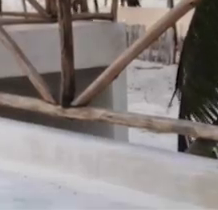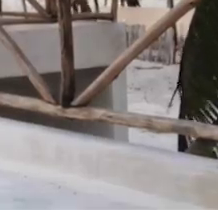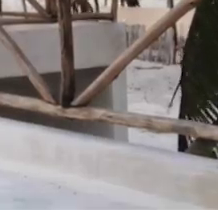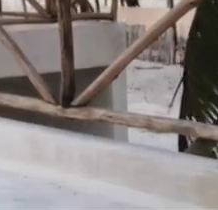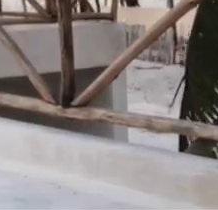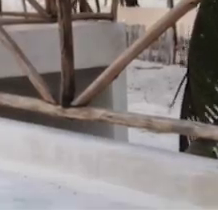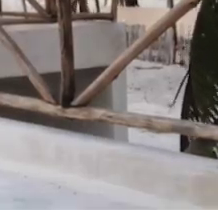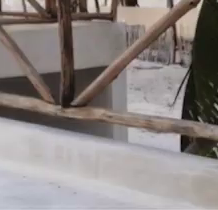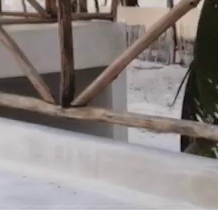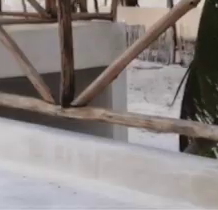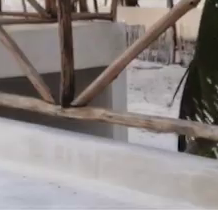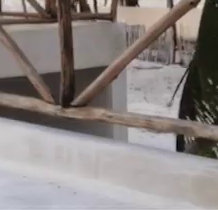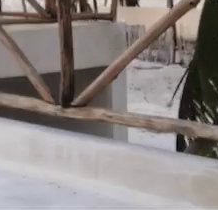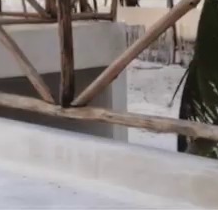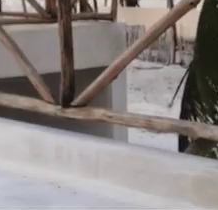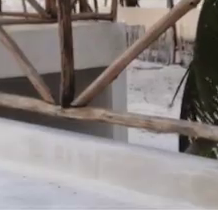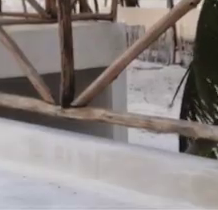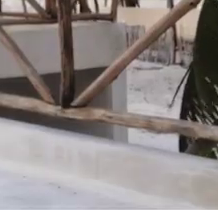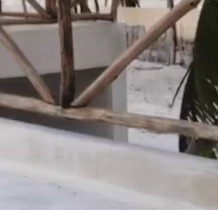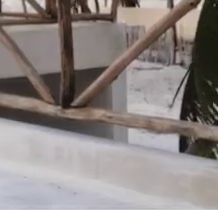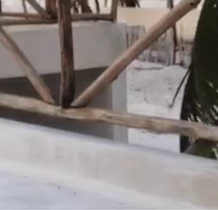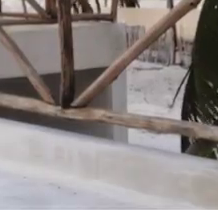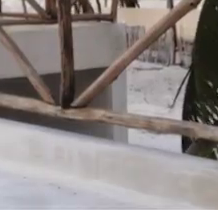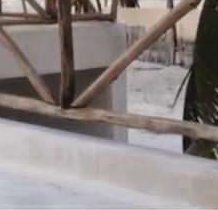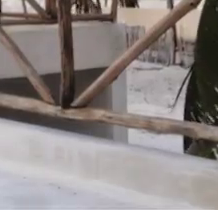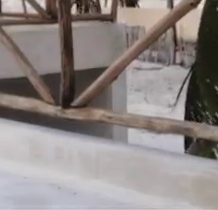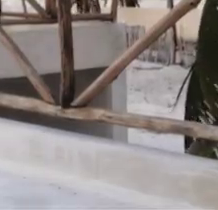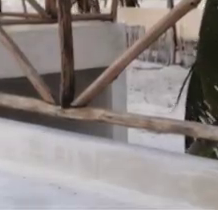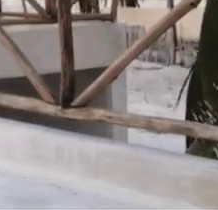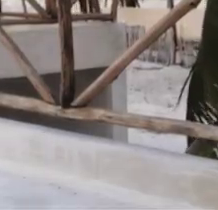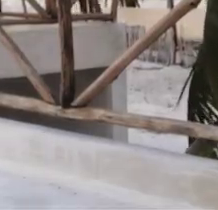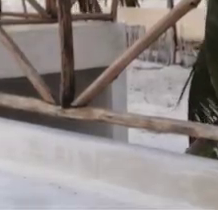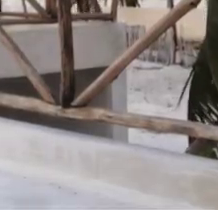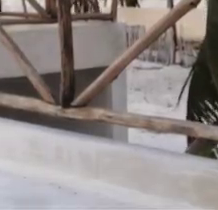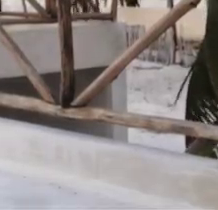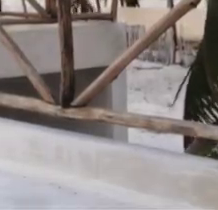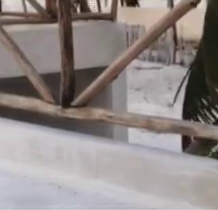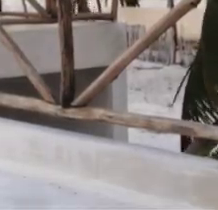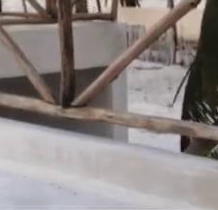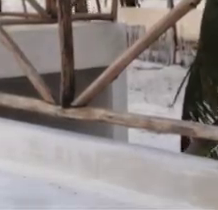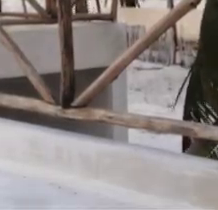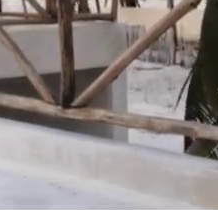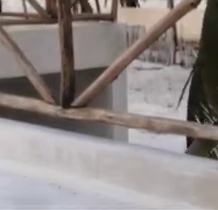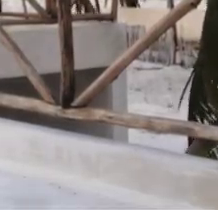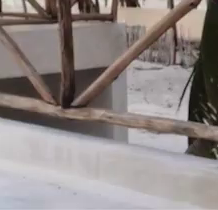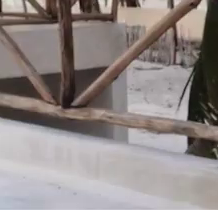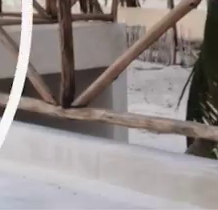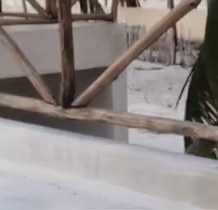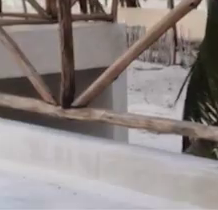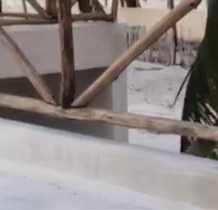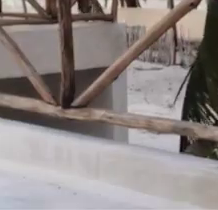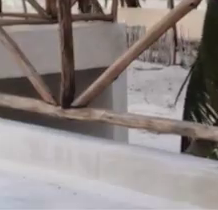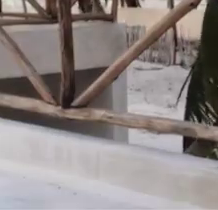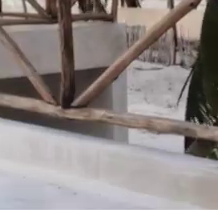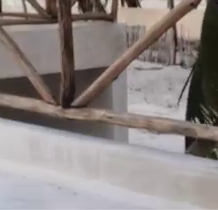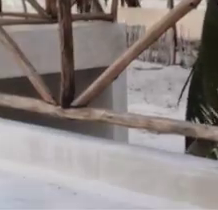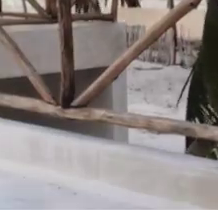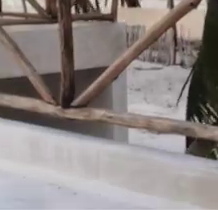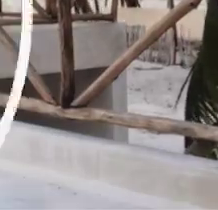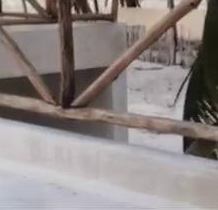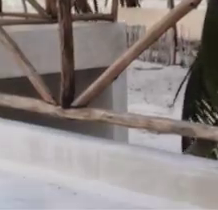1, 2, 3. Bajamos. 1, 2, 3. Mantenemos.